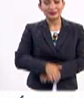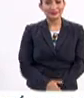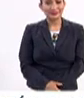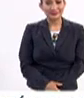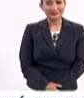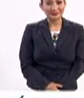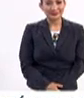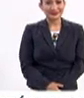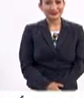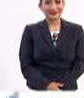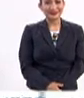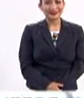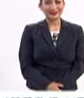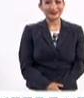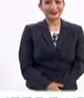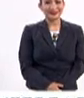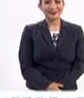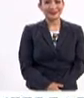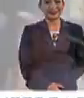www.unavmexico.mx.